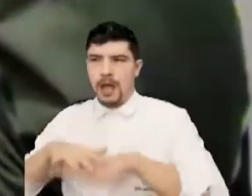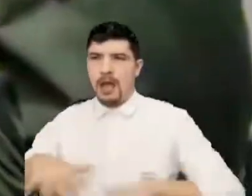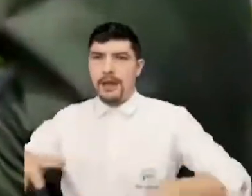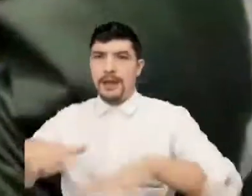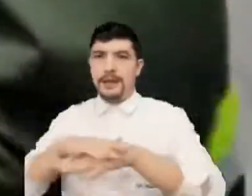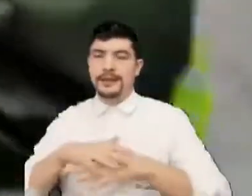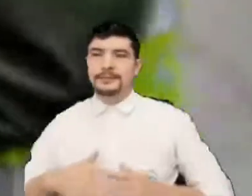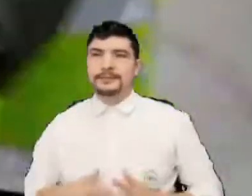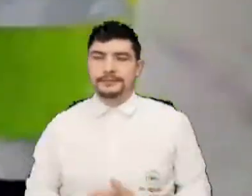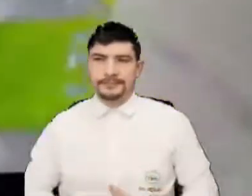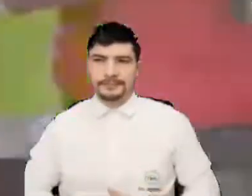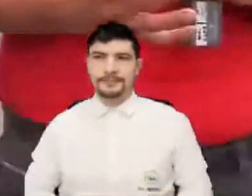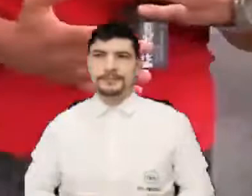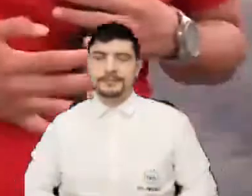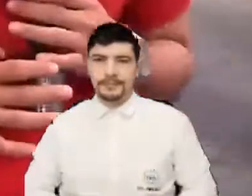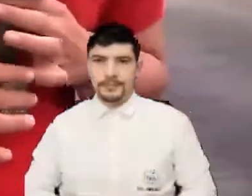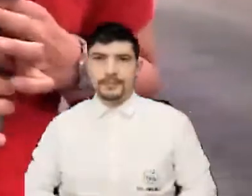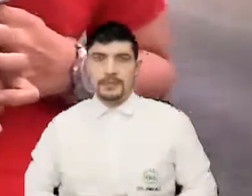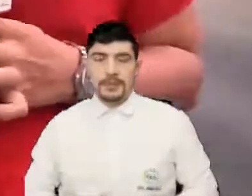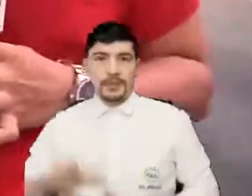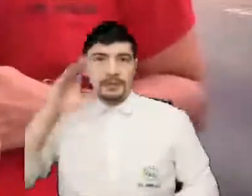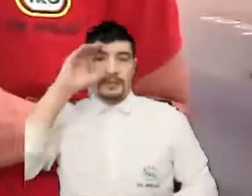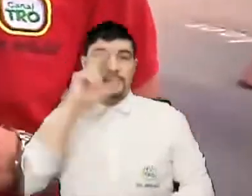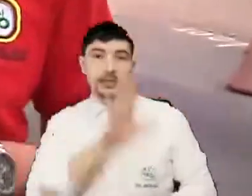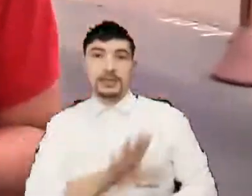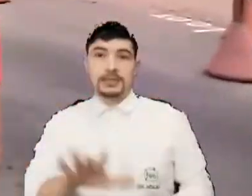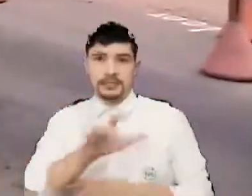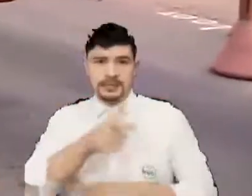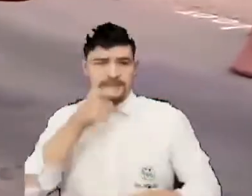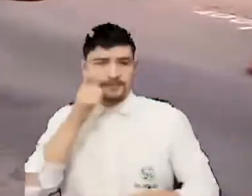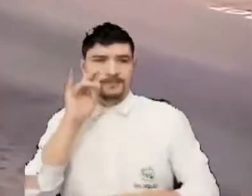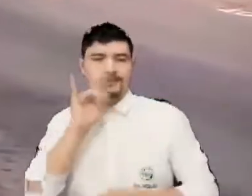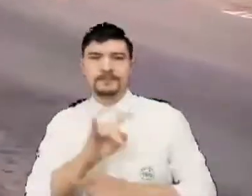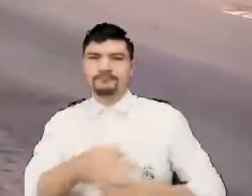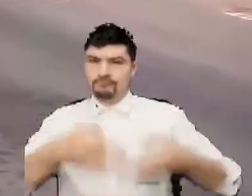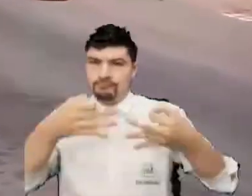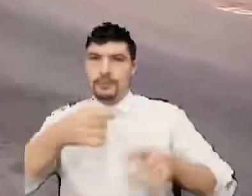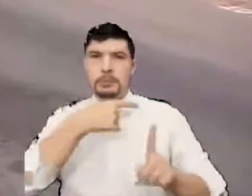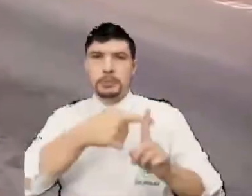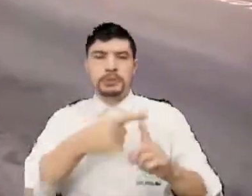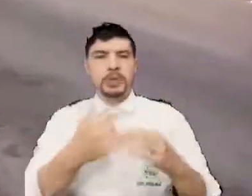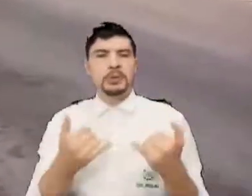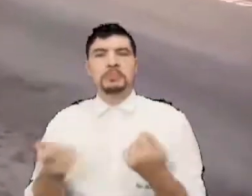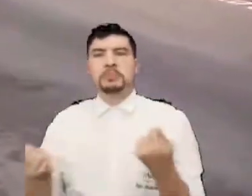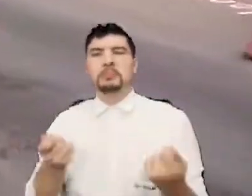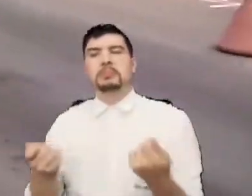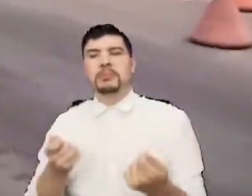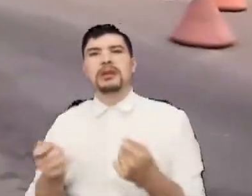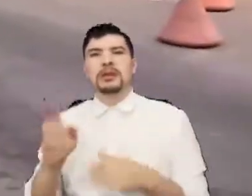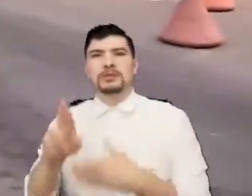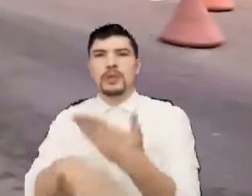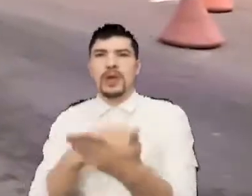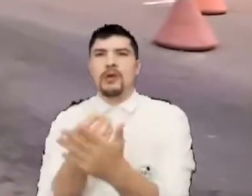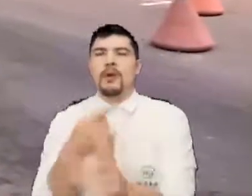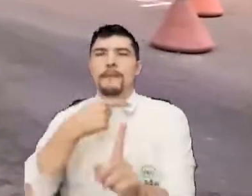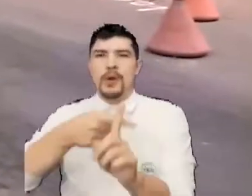autoridades están cumpliendo, y satisfactorio, positivo se ve el balance a esta hora de las autoridades aquí en esta vía.